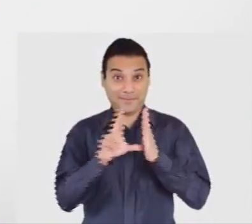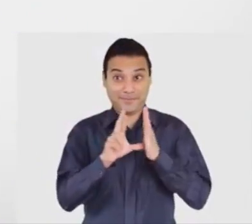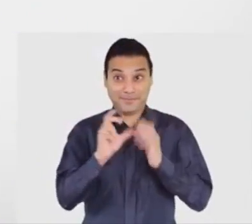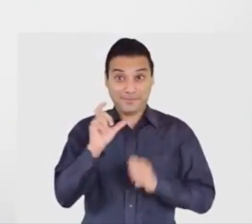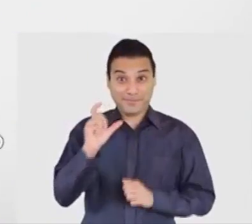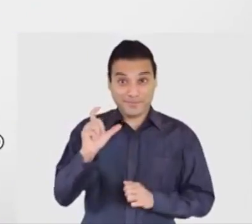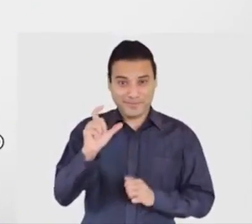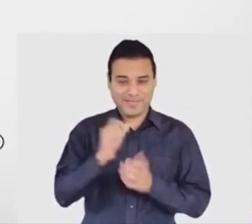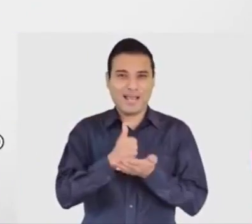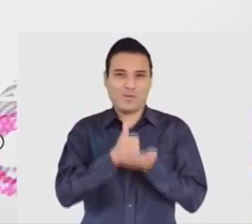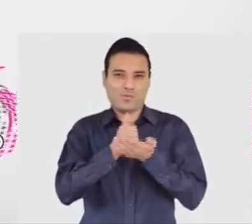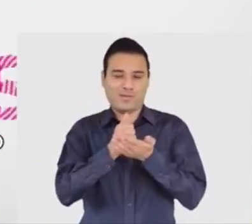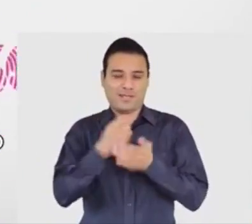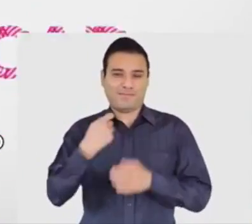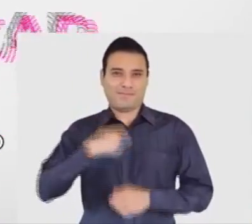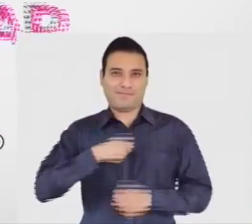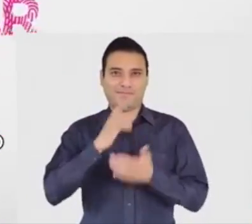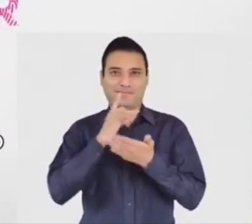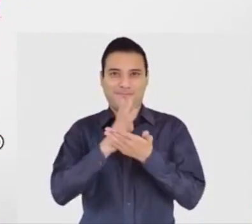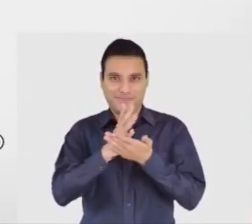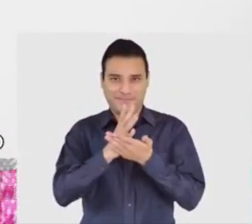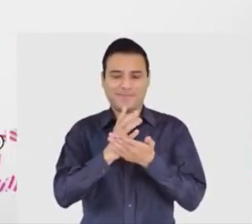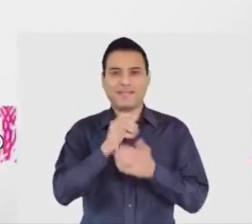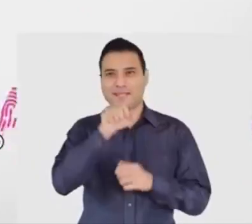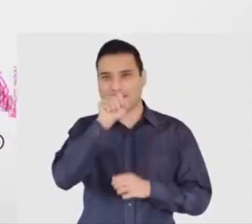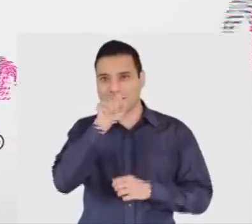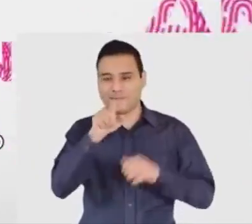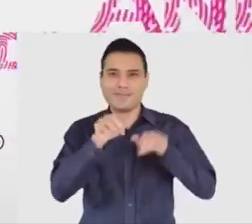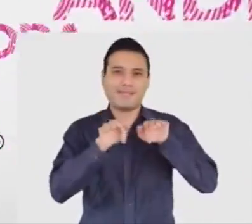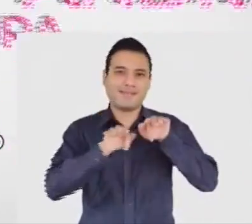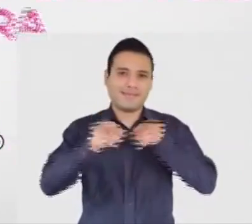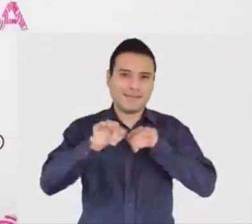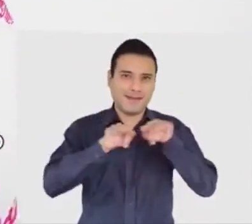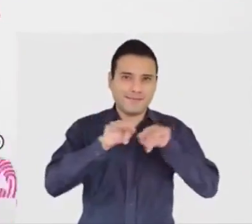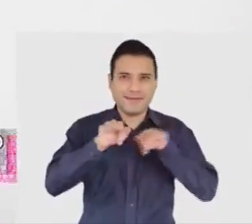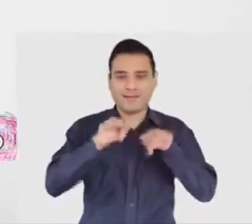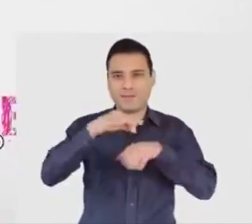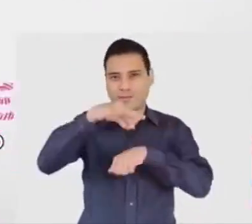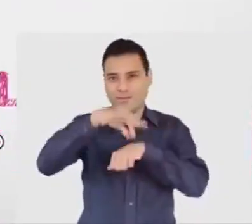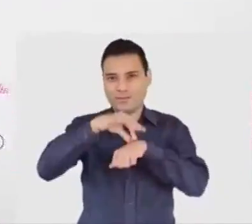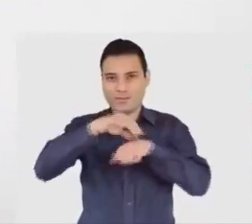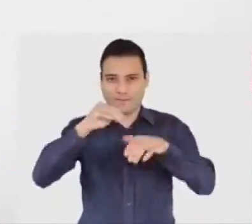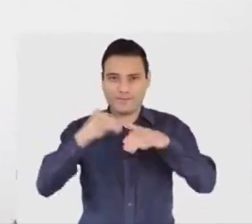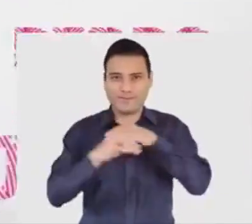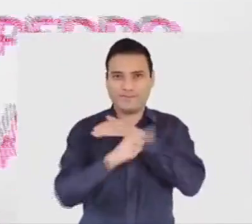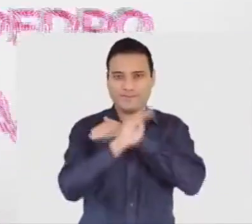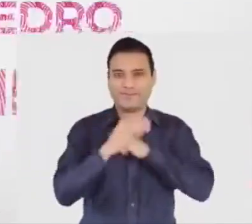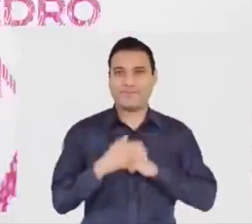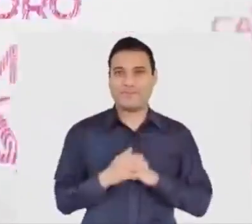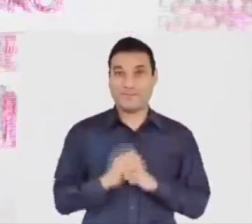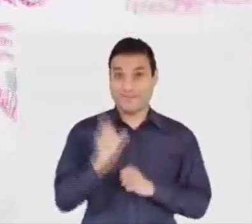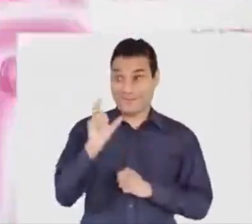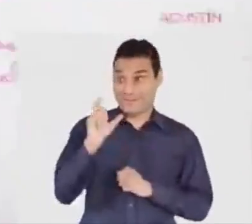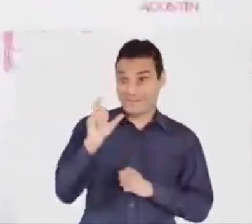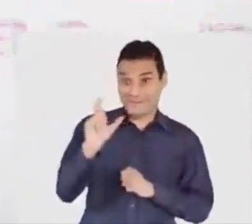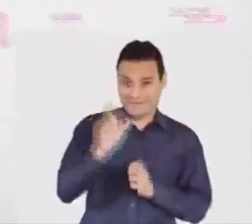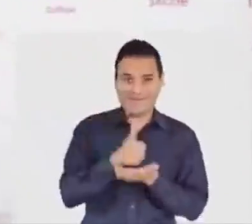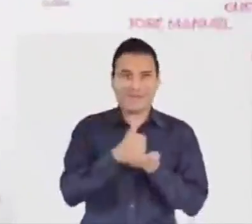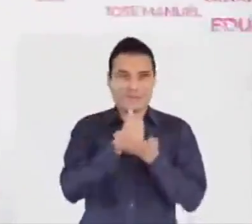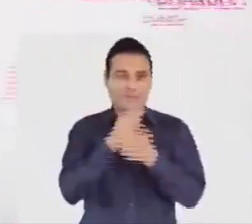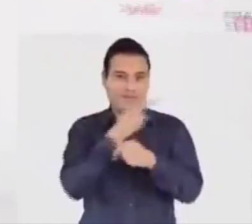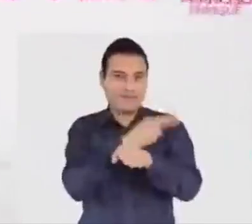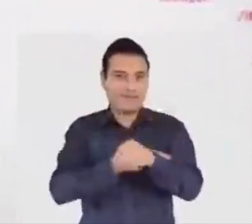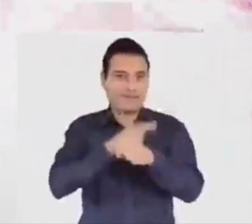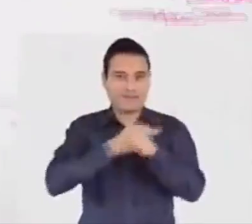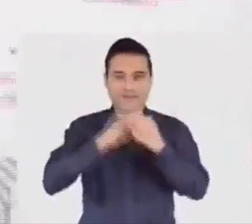recogido su credencial, el sábado 10 de abril se tendrán horarios de 8 a 15 horas en módulos fijos de un turno, de